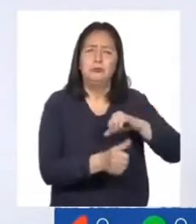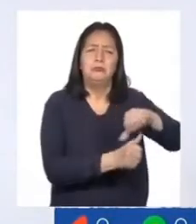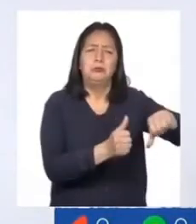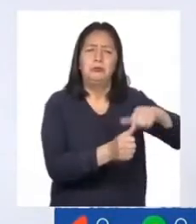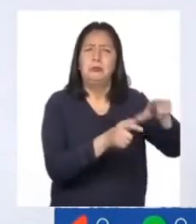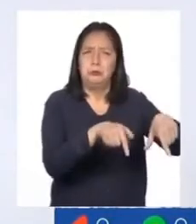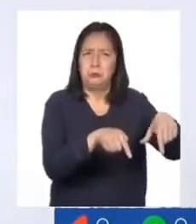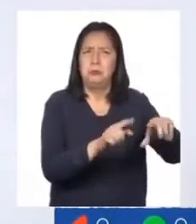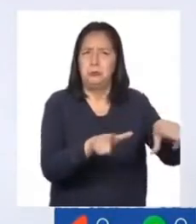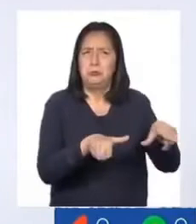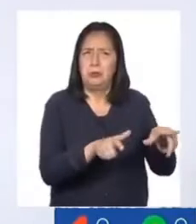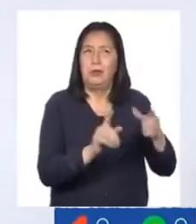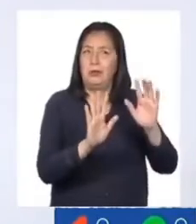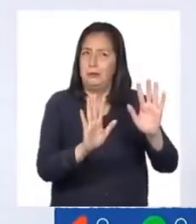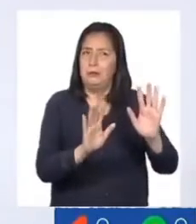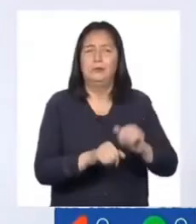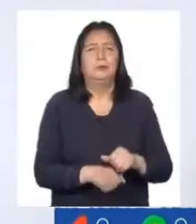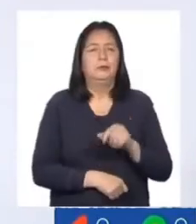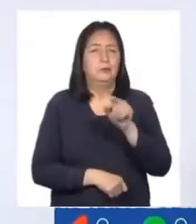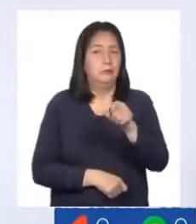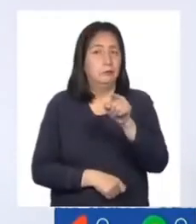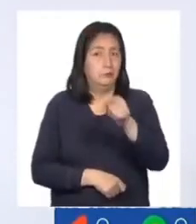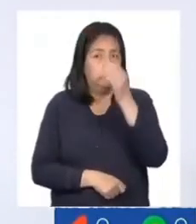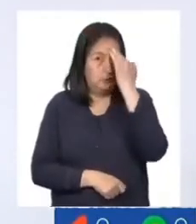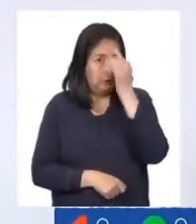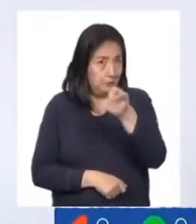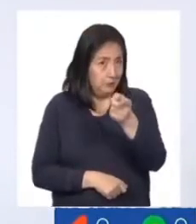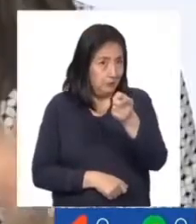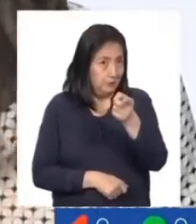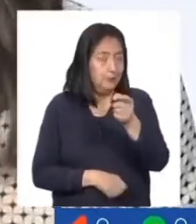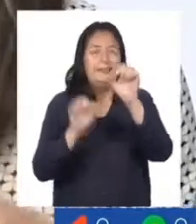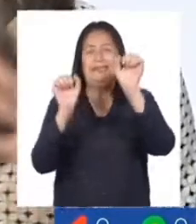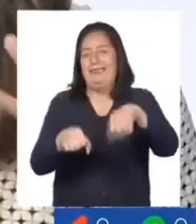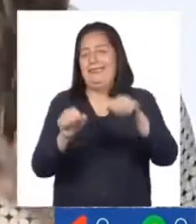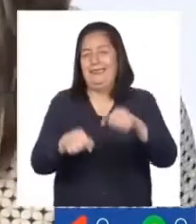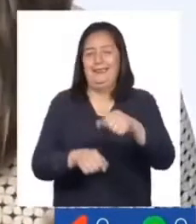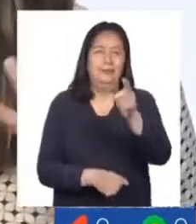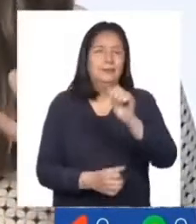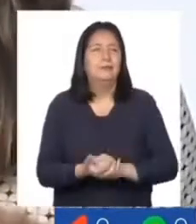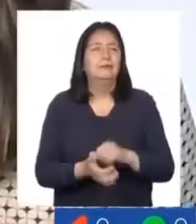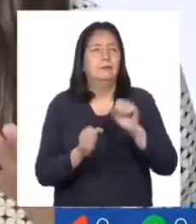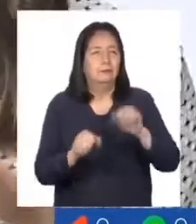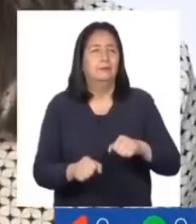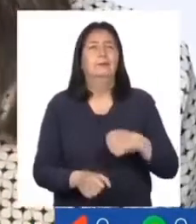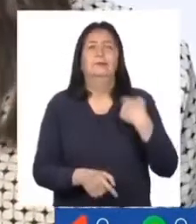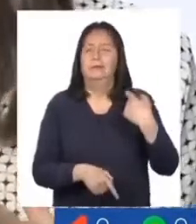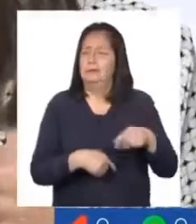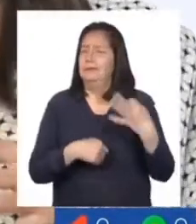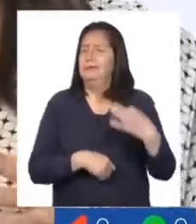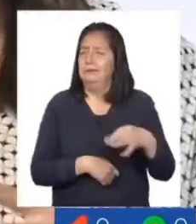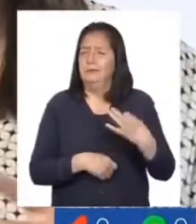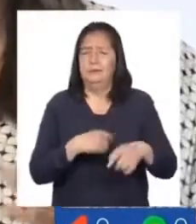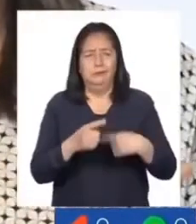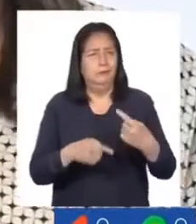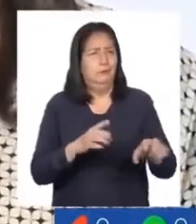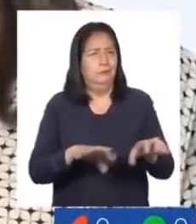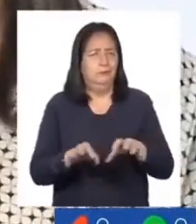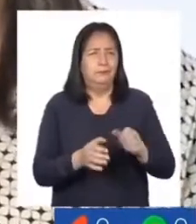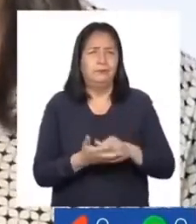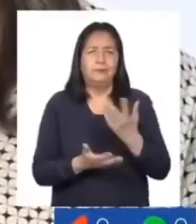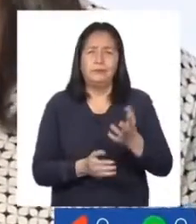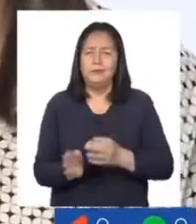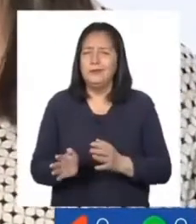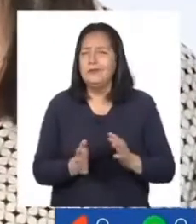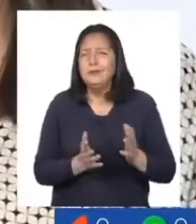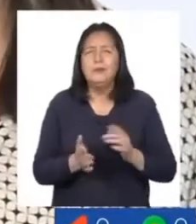ese espacio. ¿Pero cómo? ¿Ustedes lo saben? ¡Claro que sí! Lo hacemos todo el tiempo. La forma que tenemos